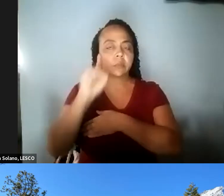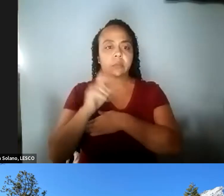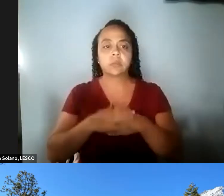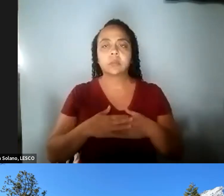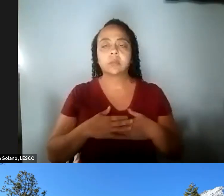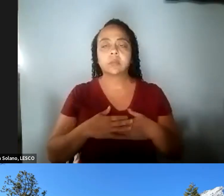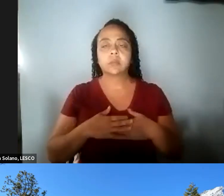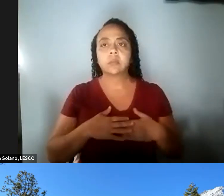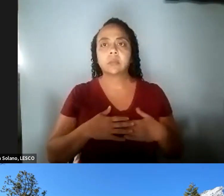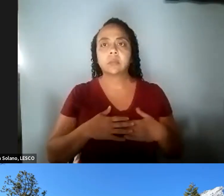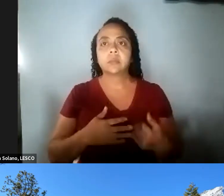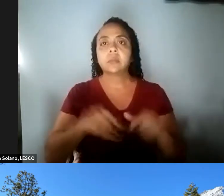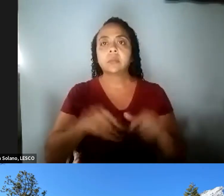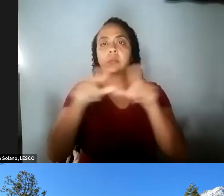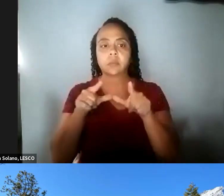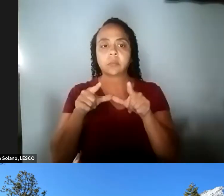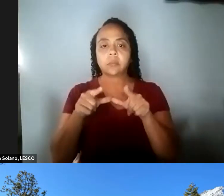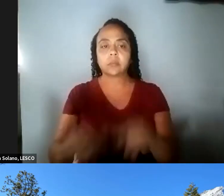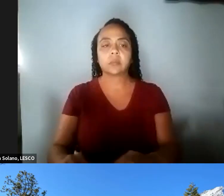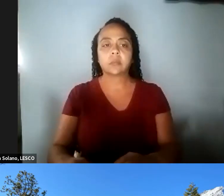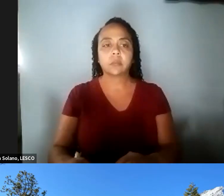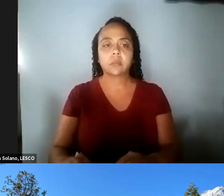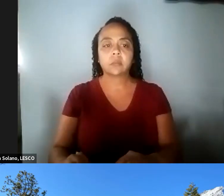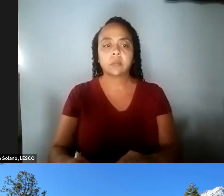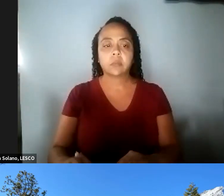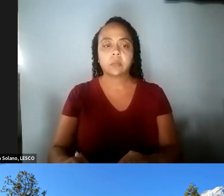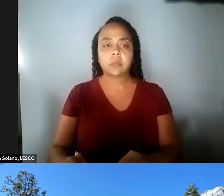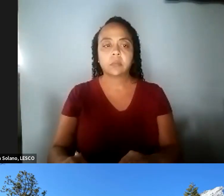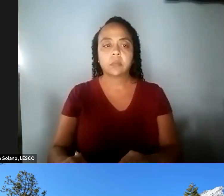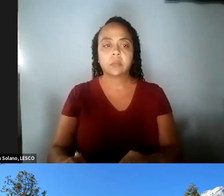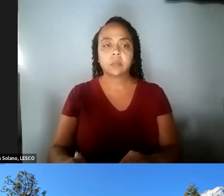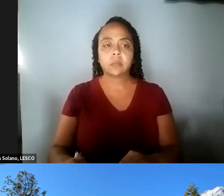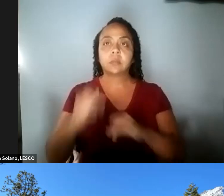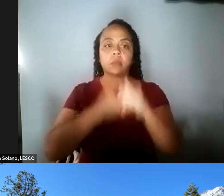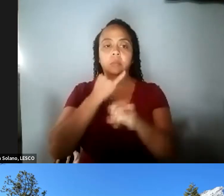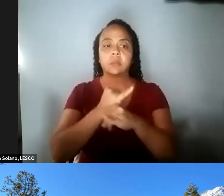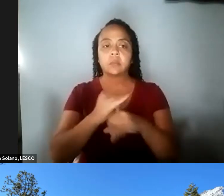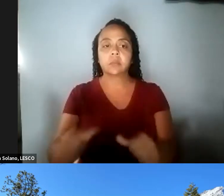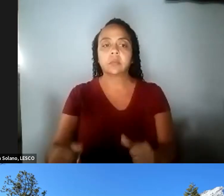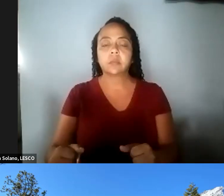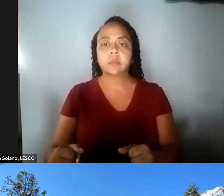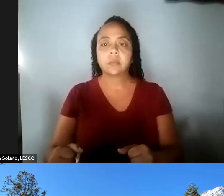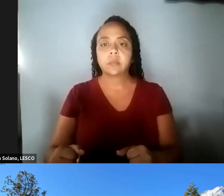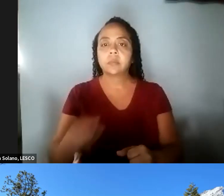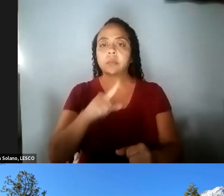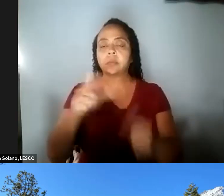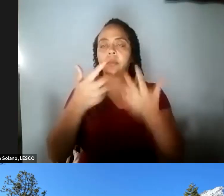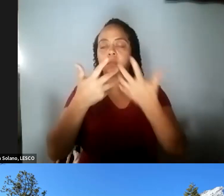sector en el sector internacional de estos corporativos